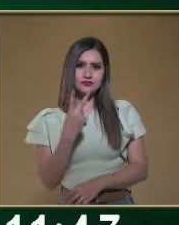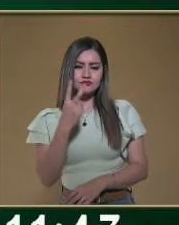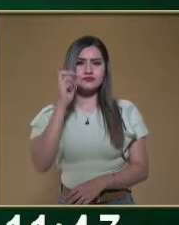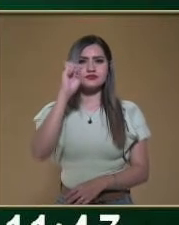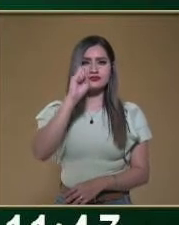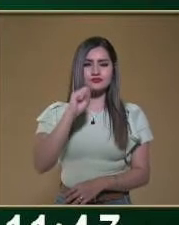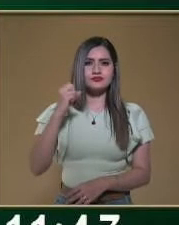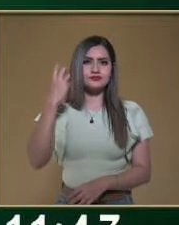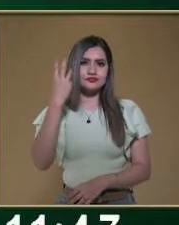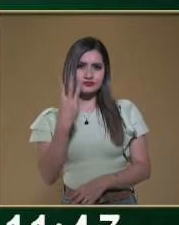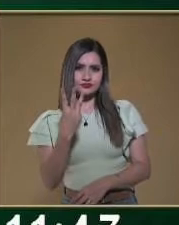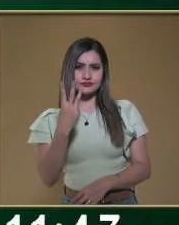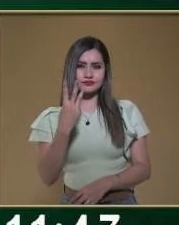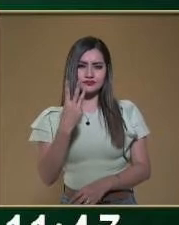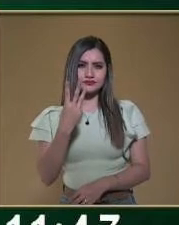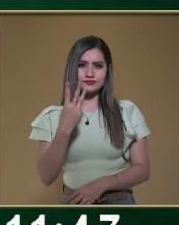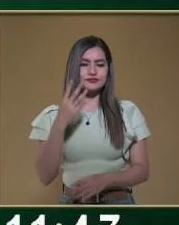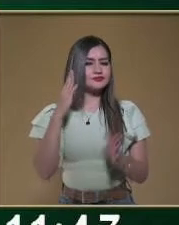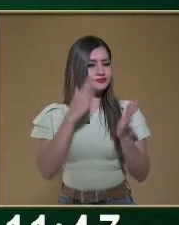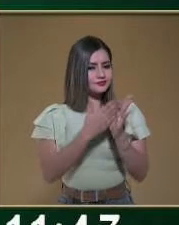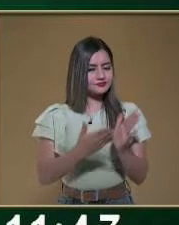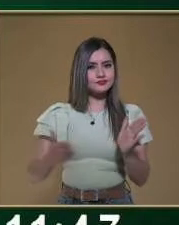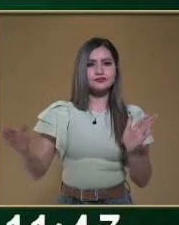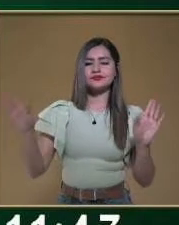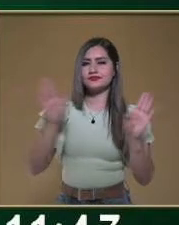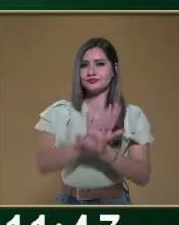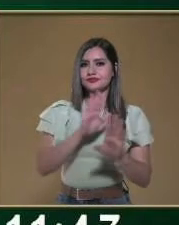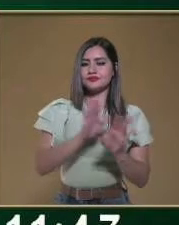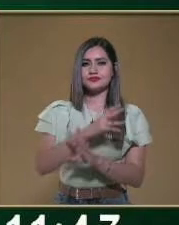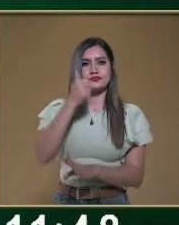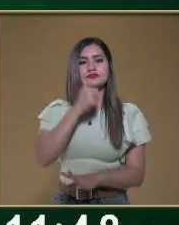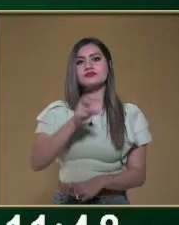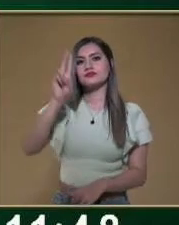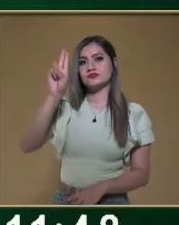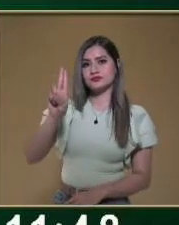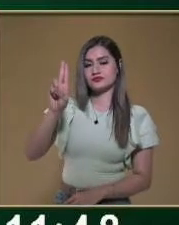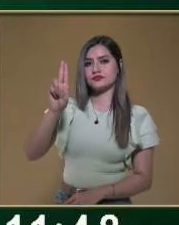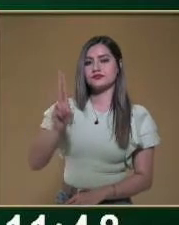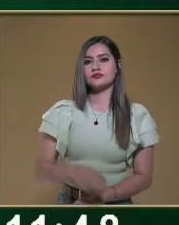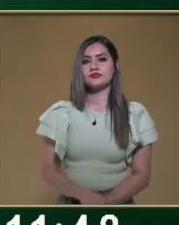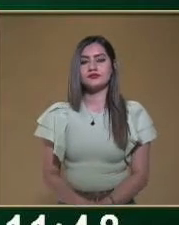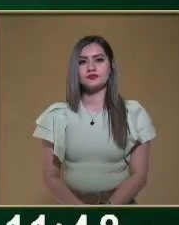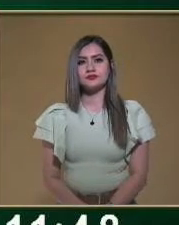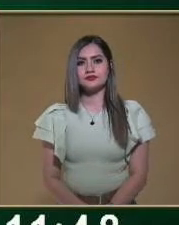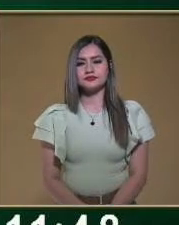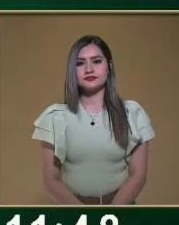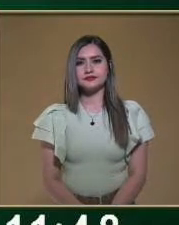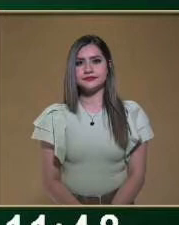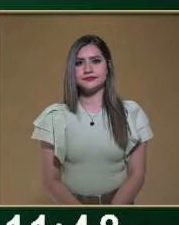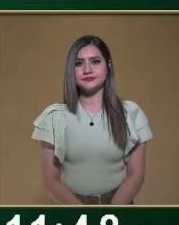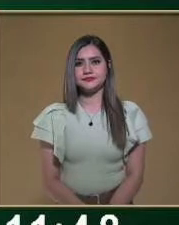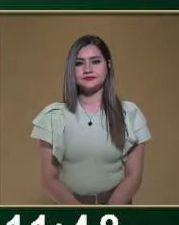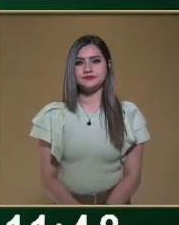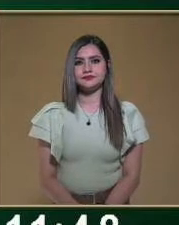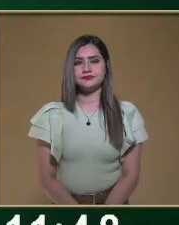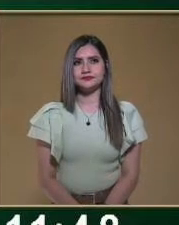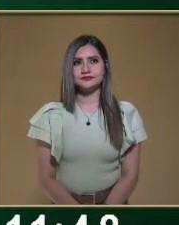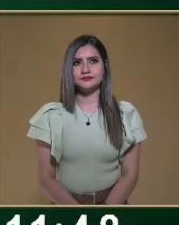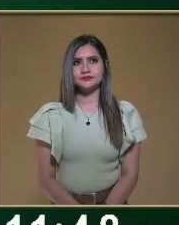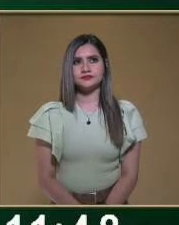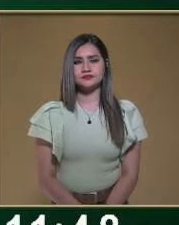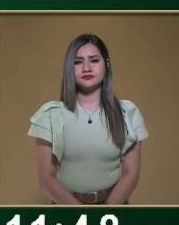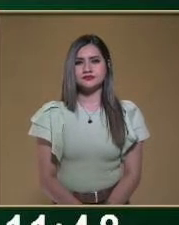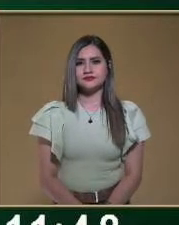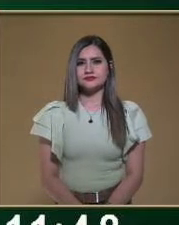el 63 cambia a tres y así va cambiando, maestra Ana. Lo que cambia son las unidades. ¿Qué es lo que